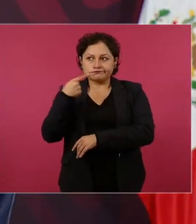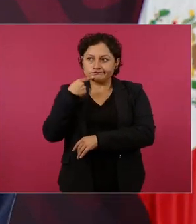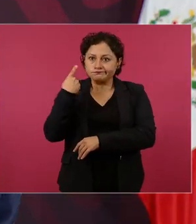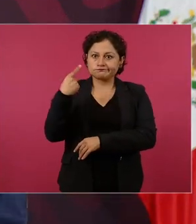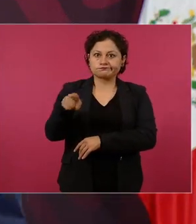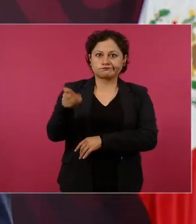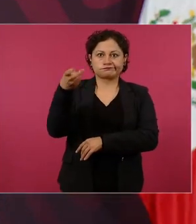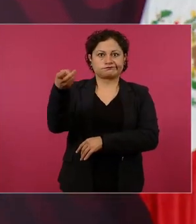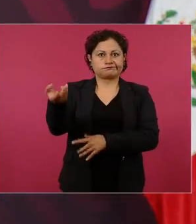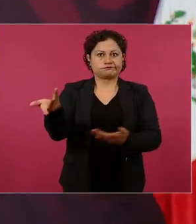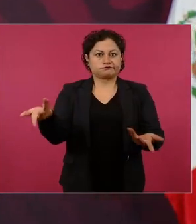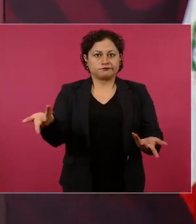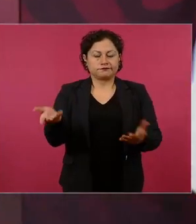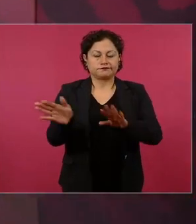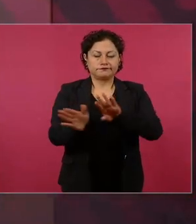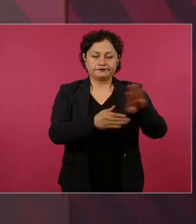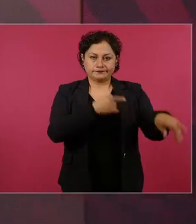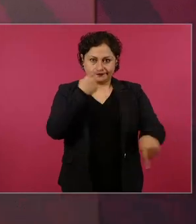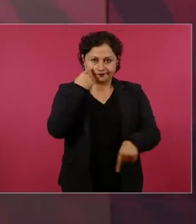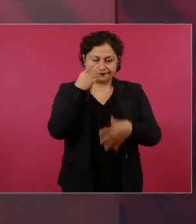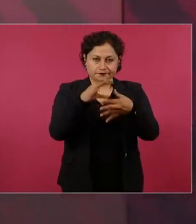Les voy a poner un ejemplo.